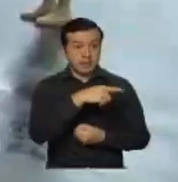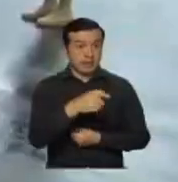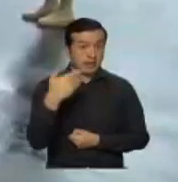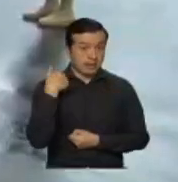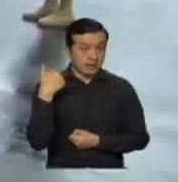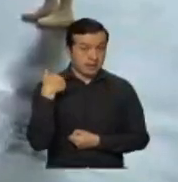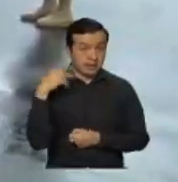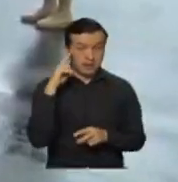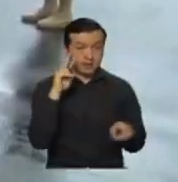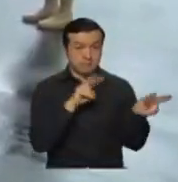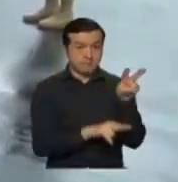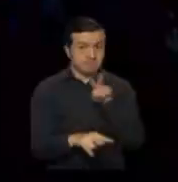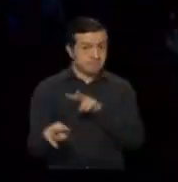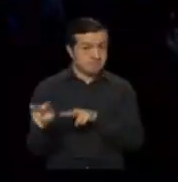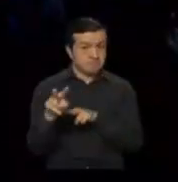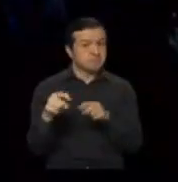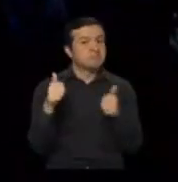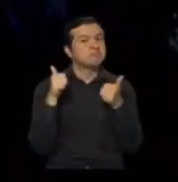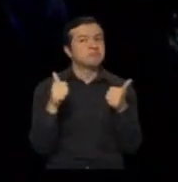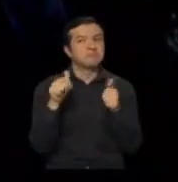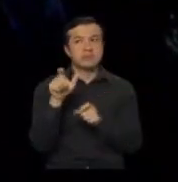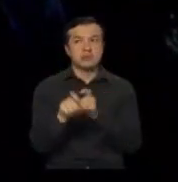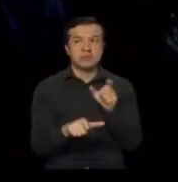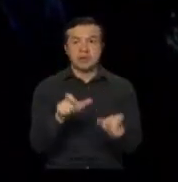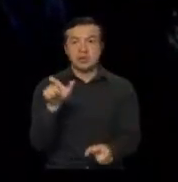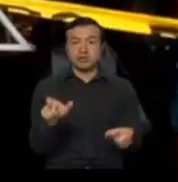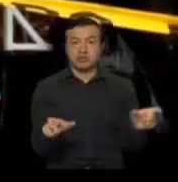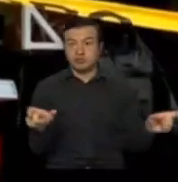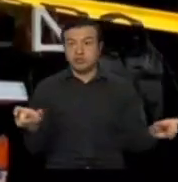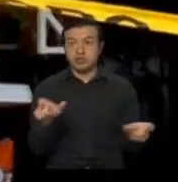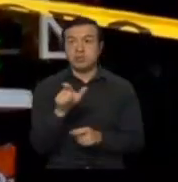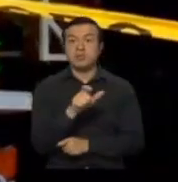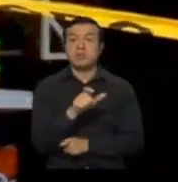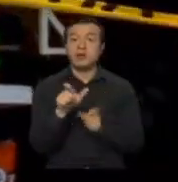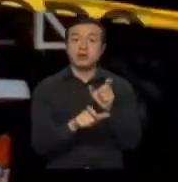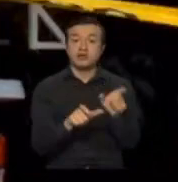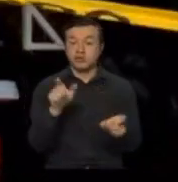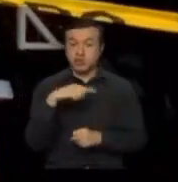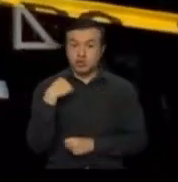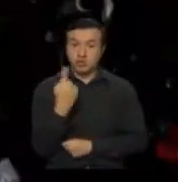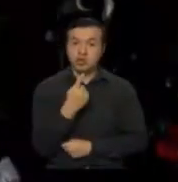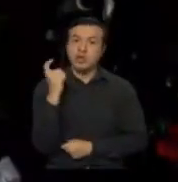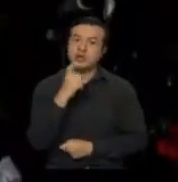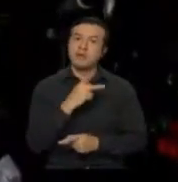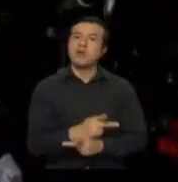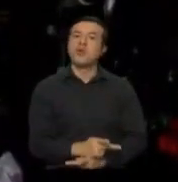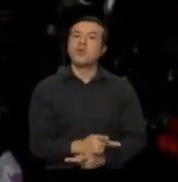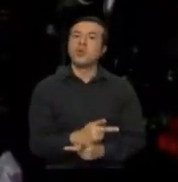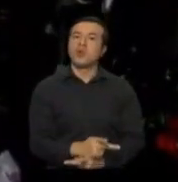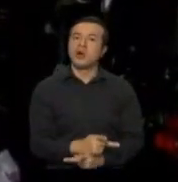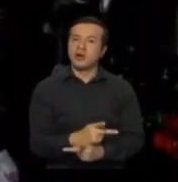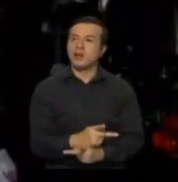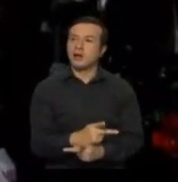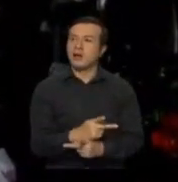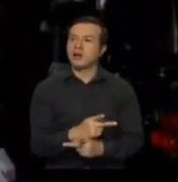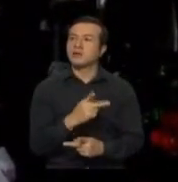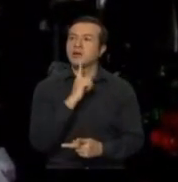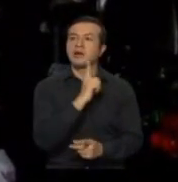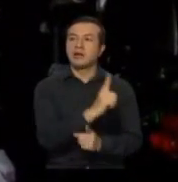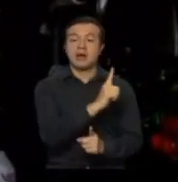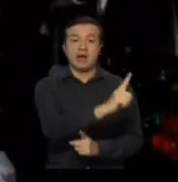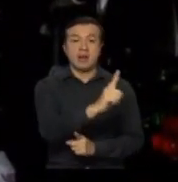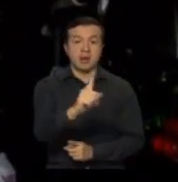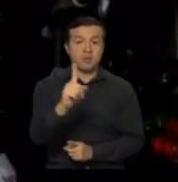control del operativo es muy bueno porque la gente, hoy en día debemos nos cuidarnos de parte a parte para